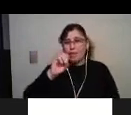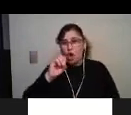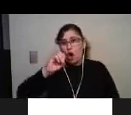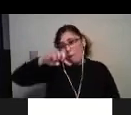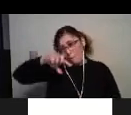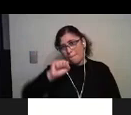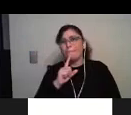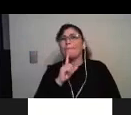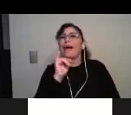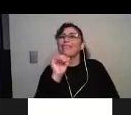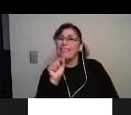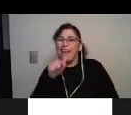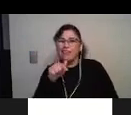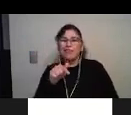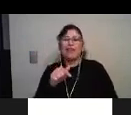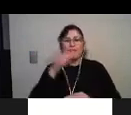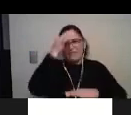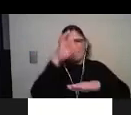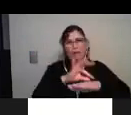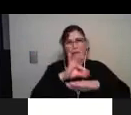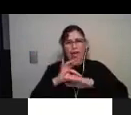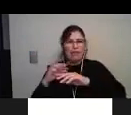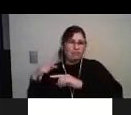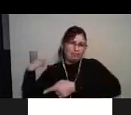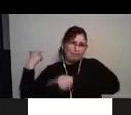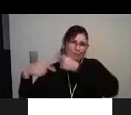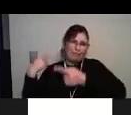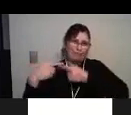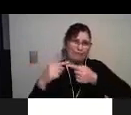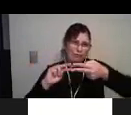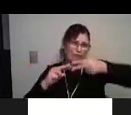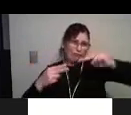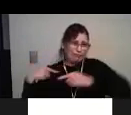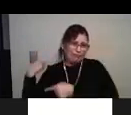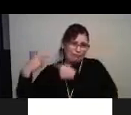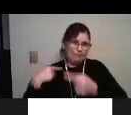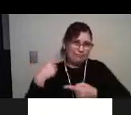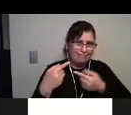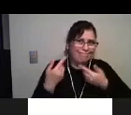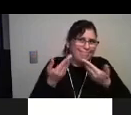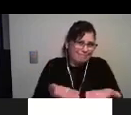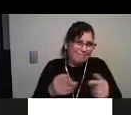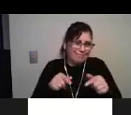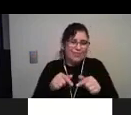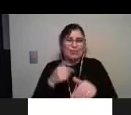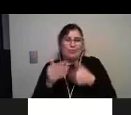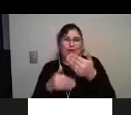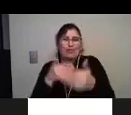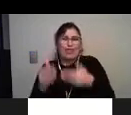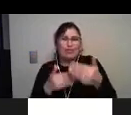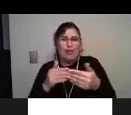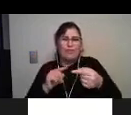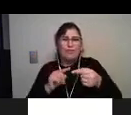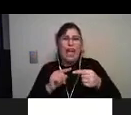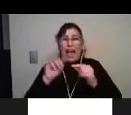enfermedades de origen genético que se asocian y se describen en gran medida como por un proceso degenerativo de las